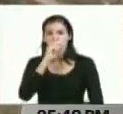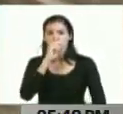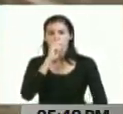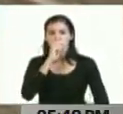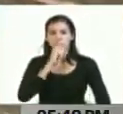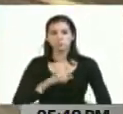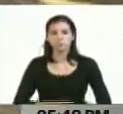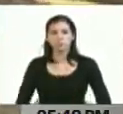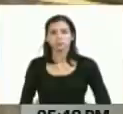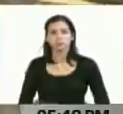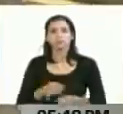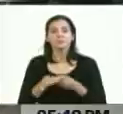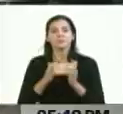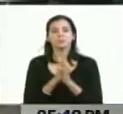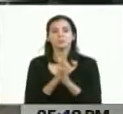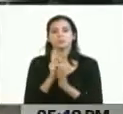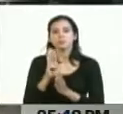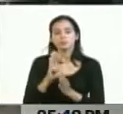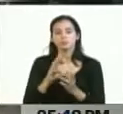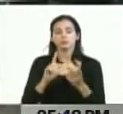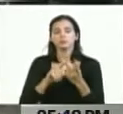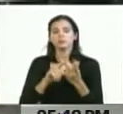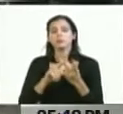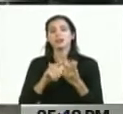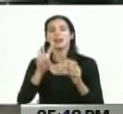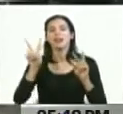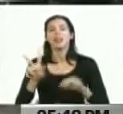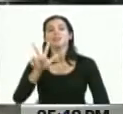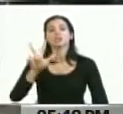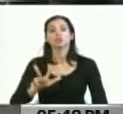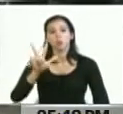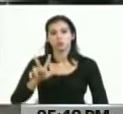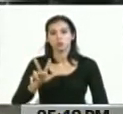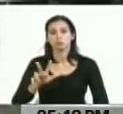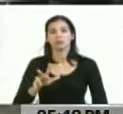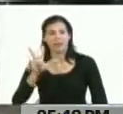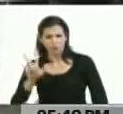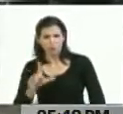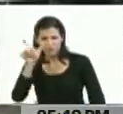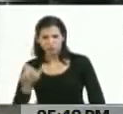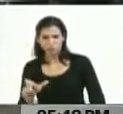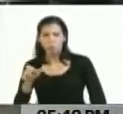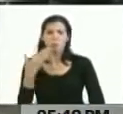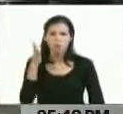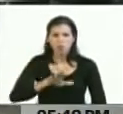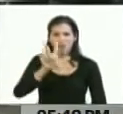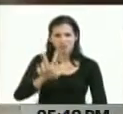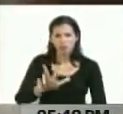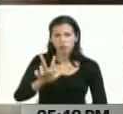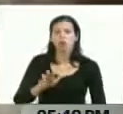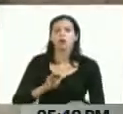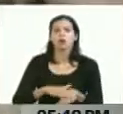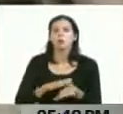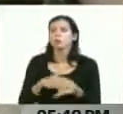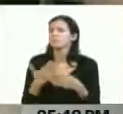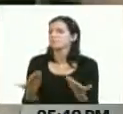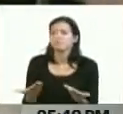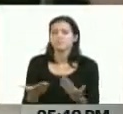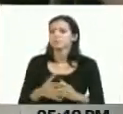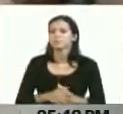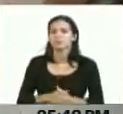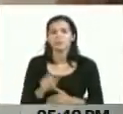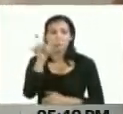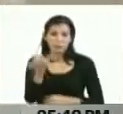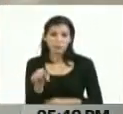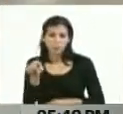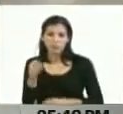el municipio de San Sebastián y el otro fue en La Victoria. Pero el caso de La Victoria es algo emblemático en el sentido que de esta